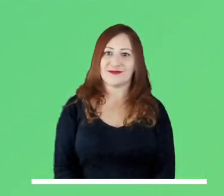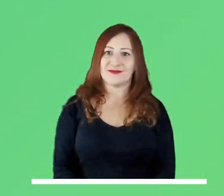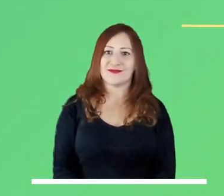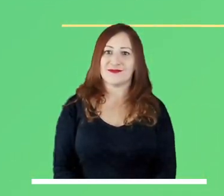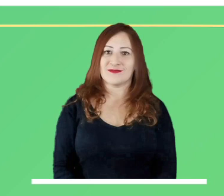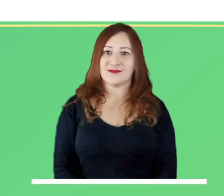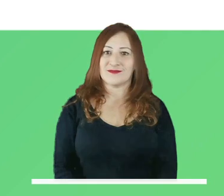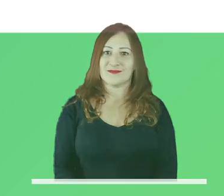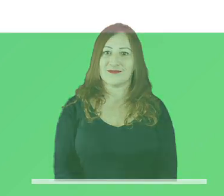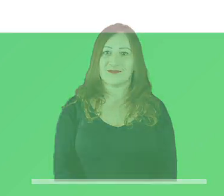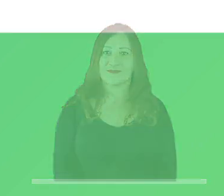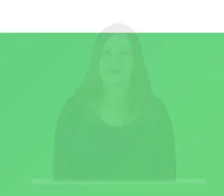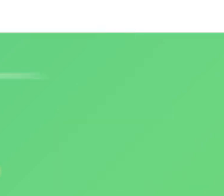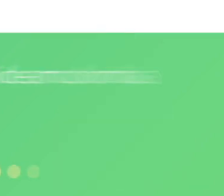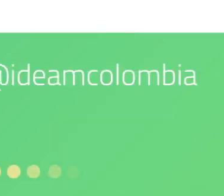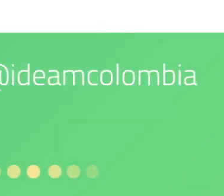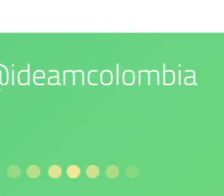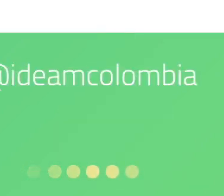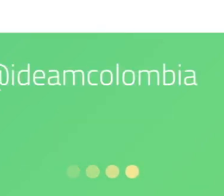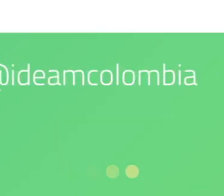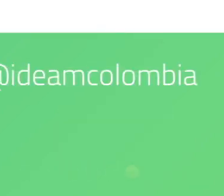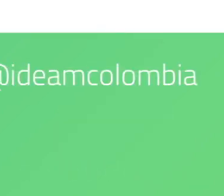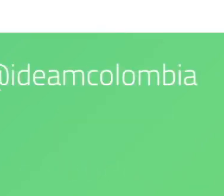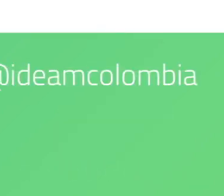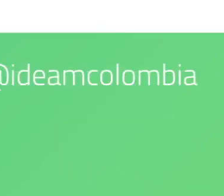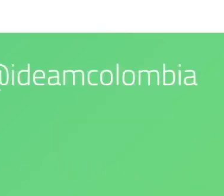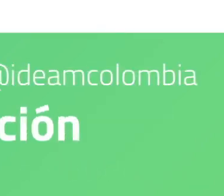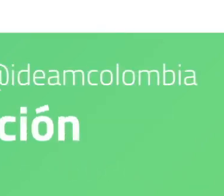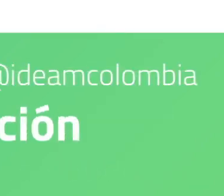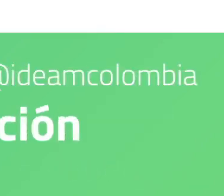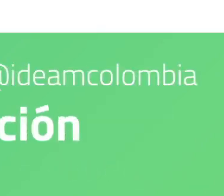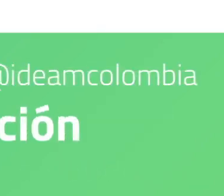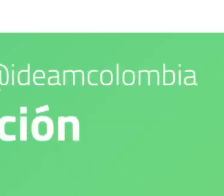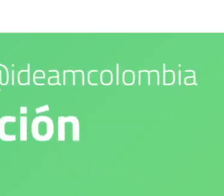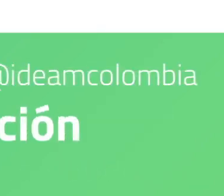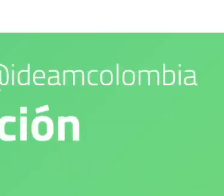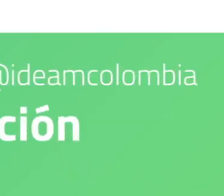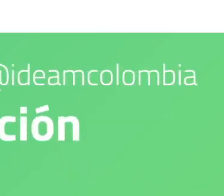Nuestro compromiso es con el medio ambiente. IDEAM es confianza y prevención.